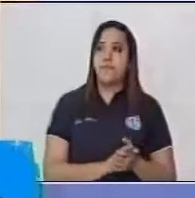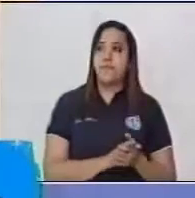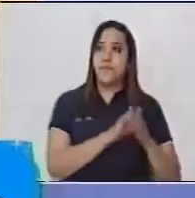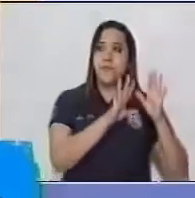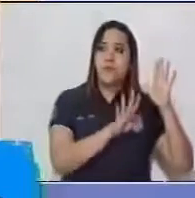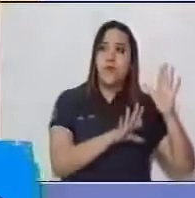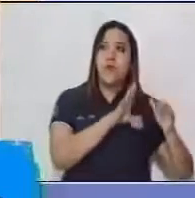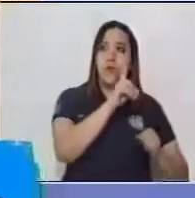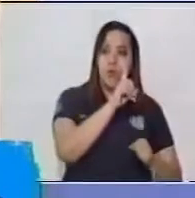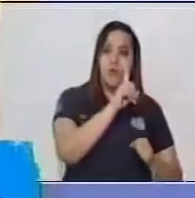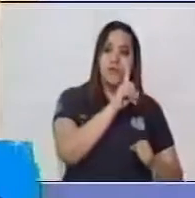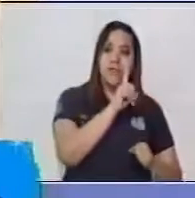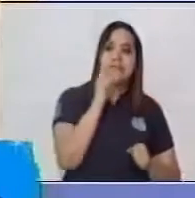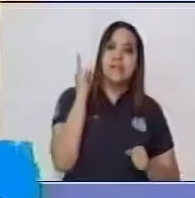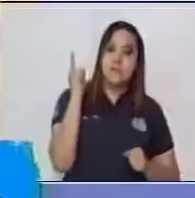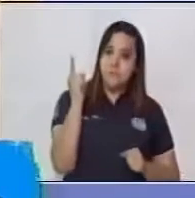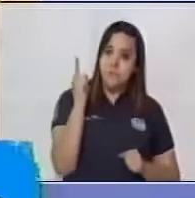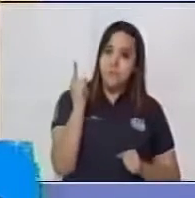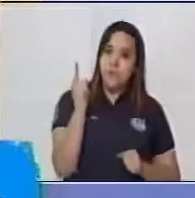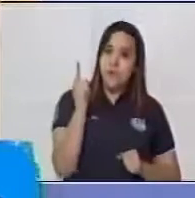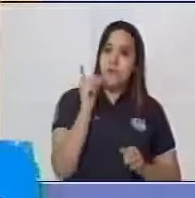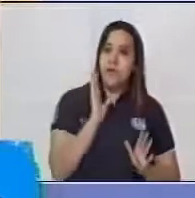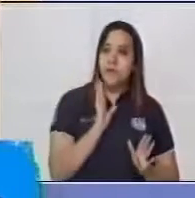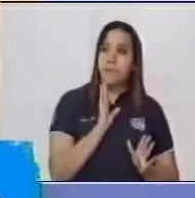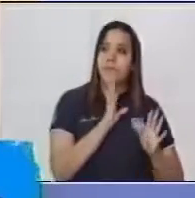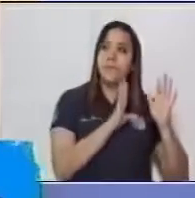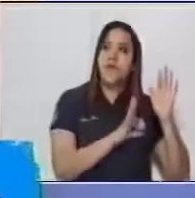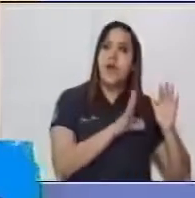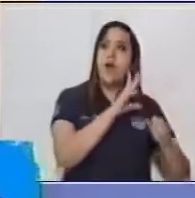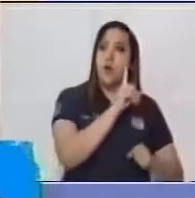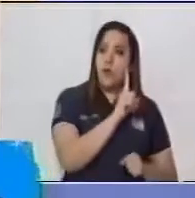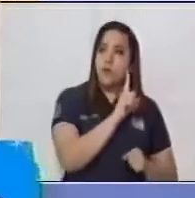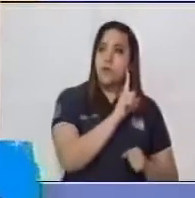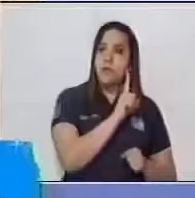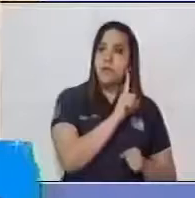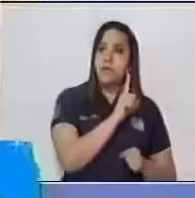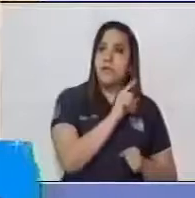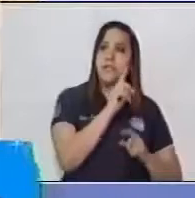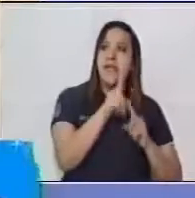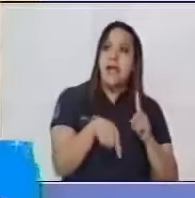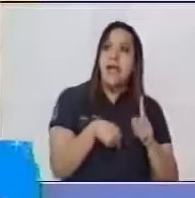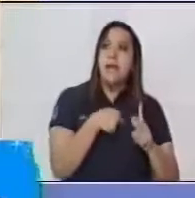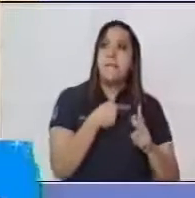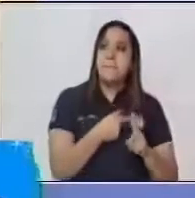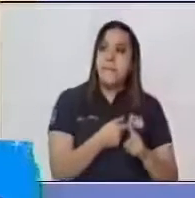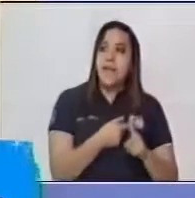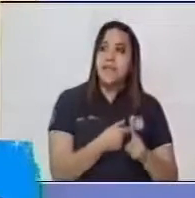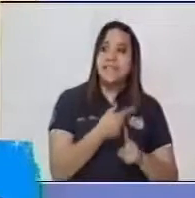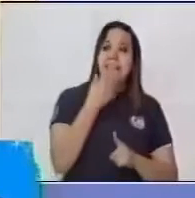Ese es el primer término de nuestra serie. 11. Más 3 veces